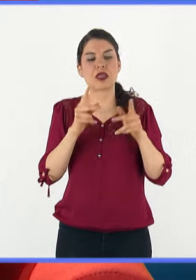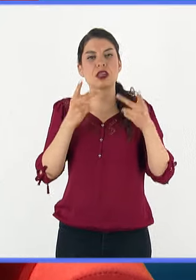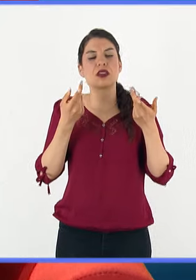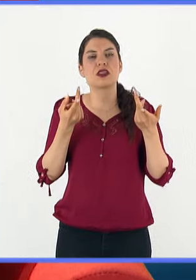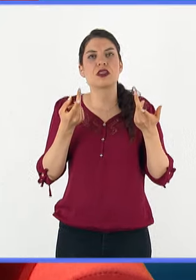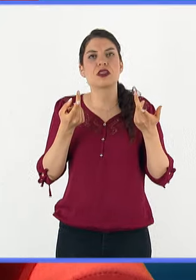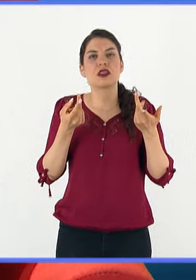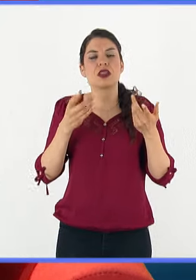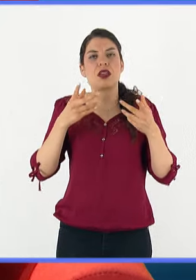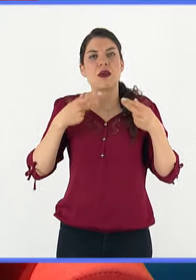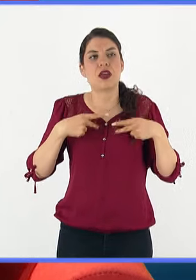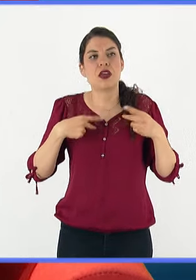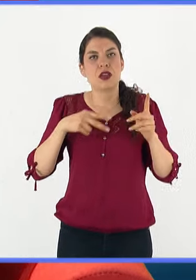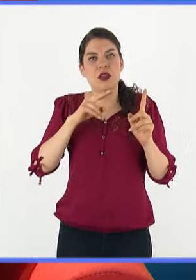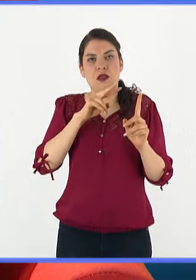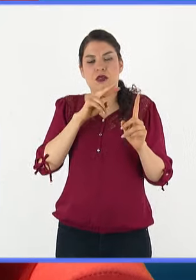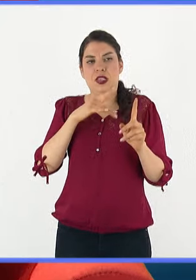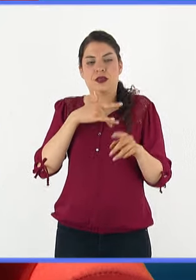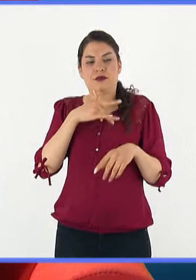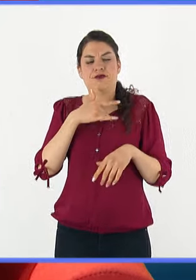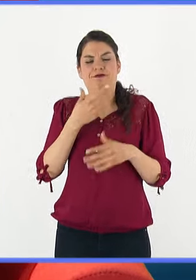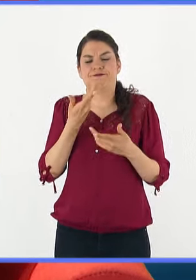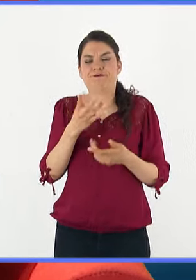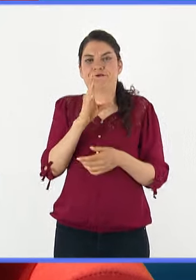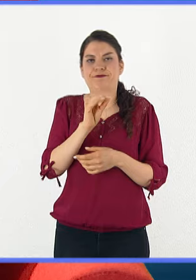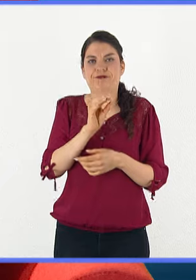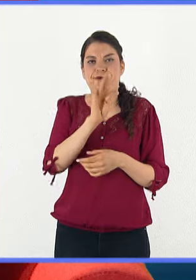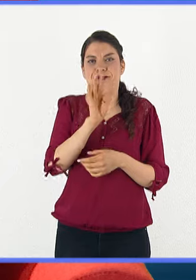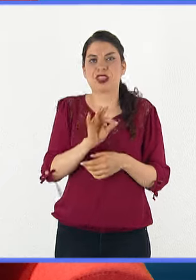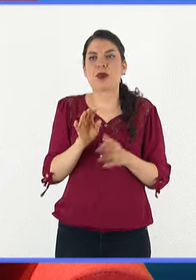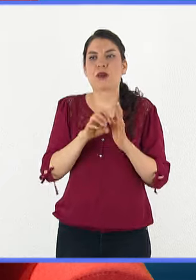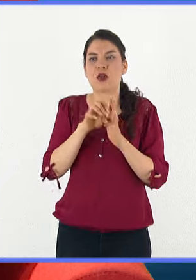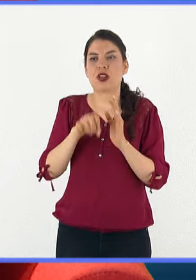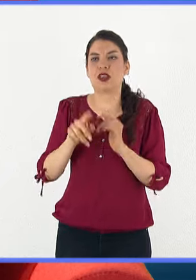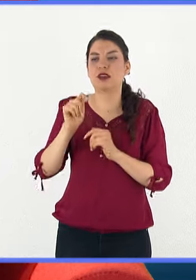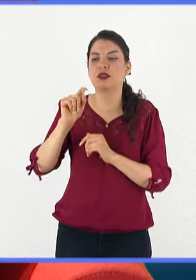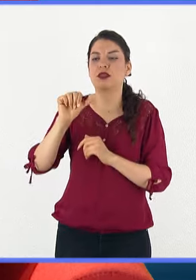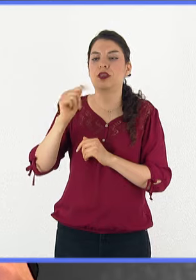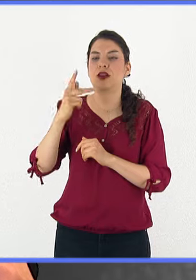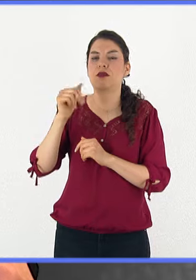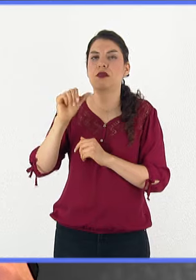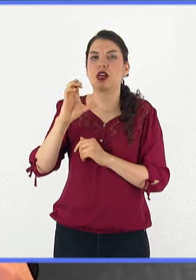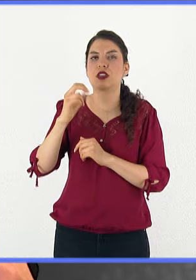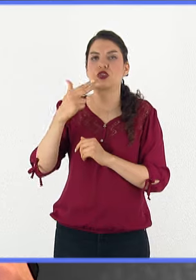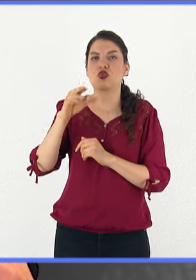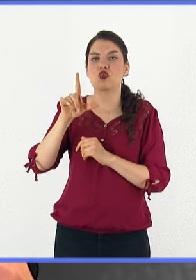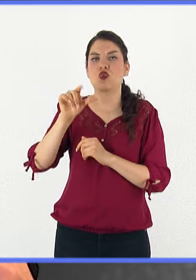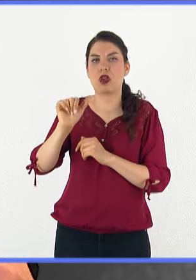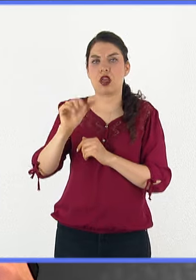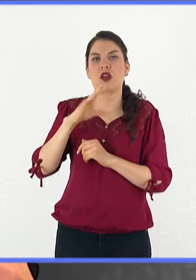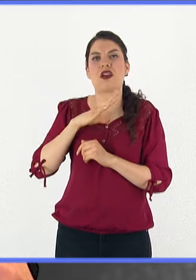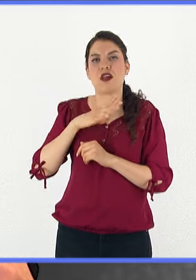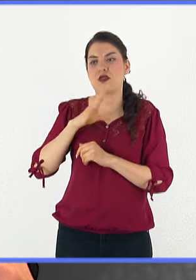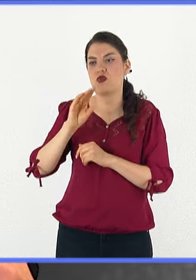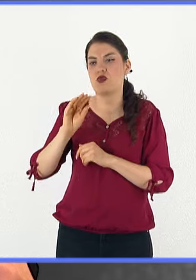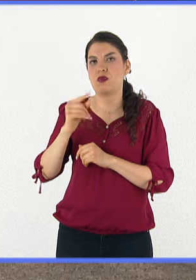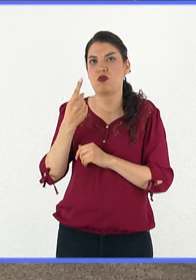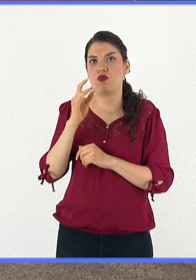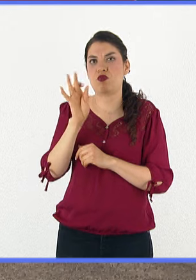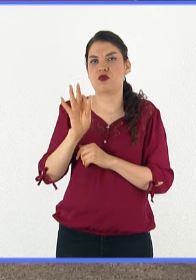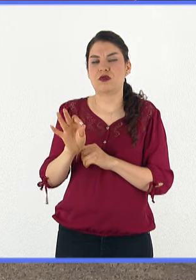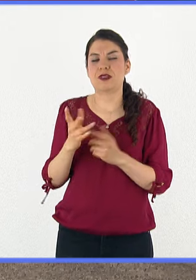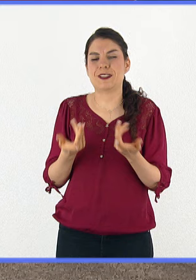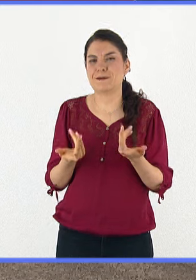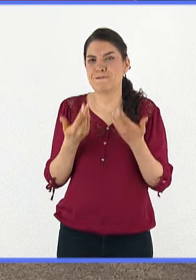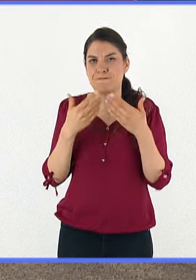que rebasa el 90 por de la población Tapachula el 91 por en algunas comunidades justamente hacia